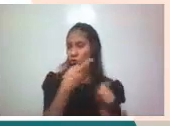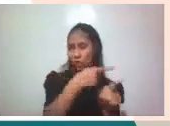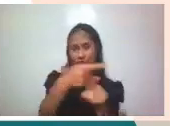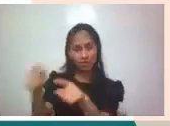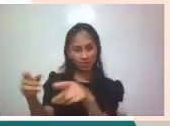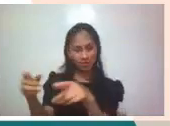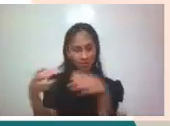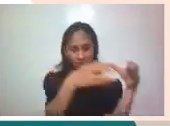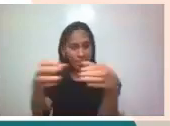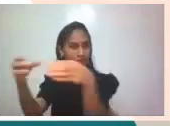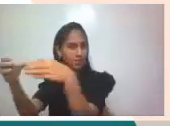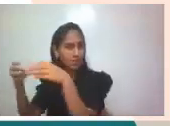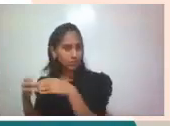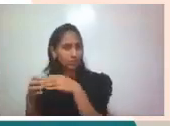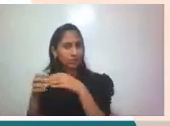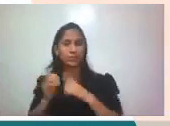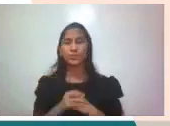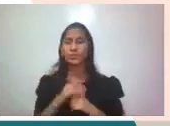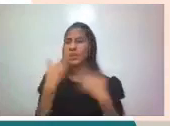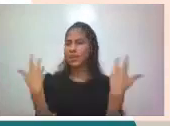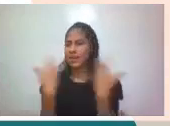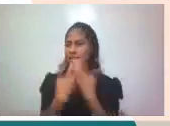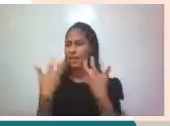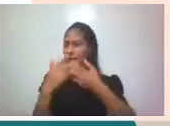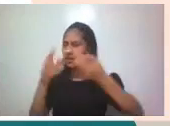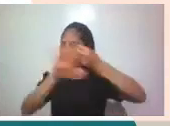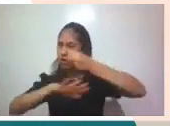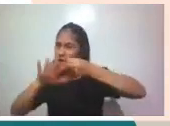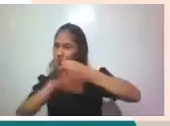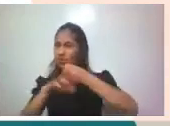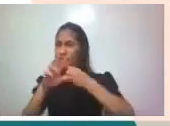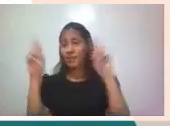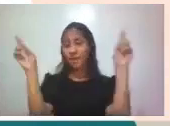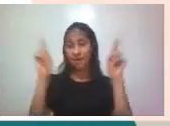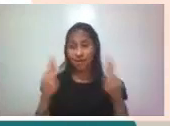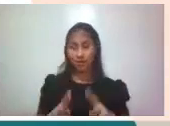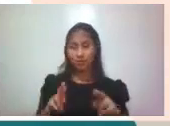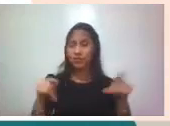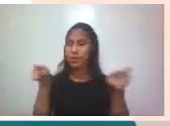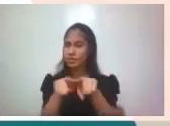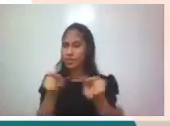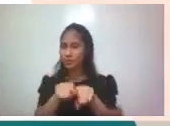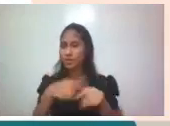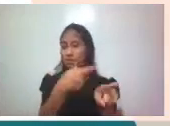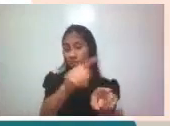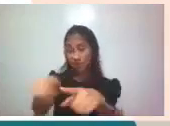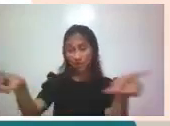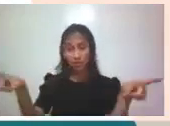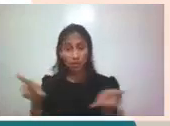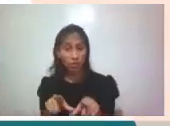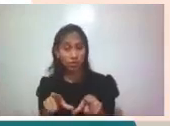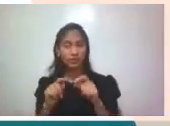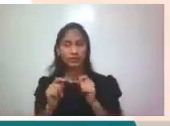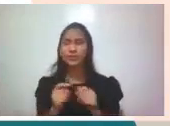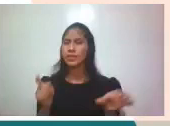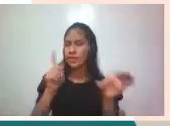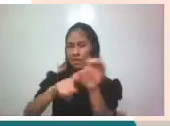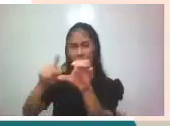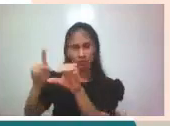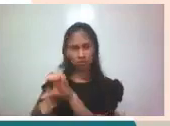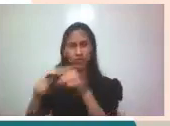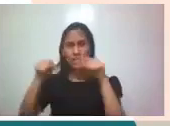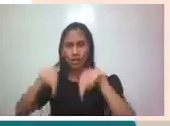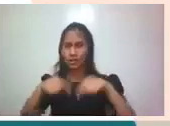más focalizada a las bases regionales, locales, comunitarias, que forman parte de